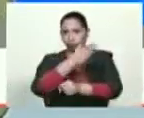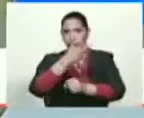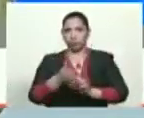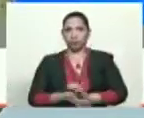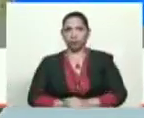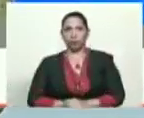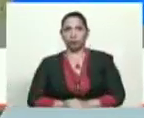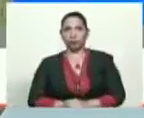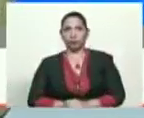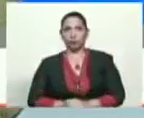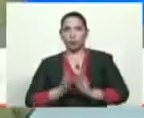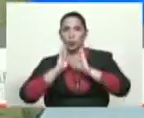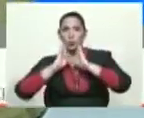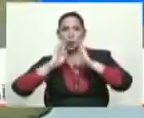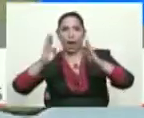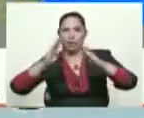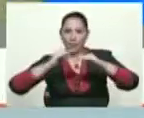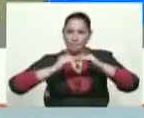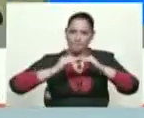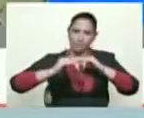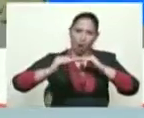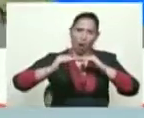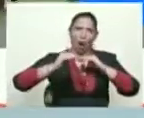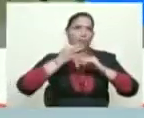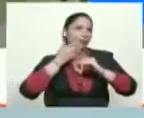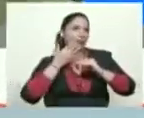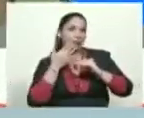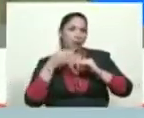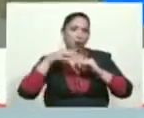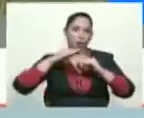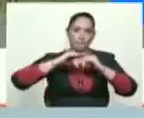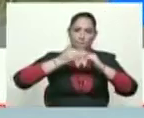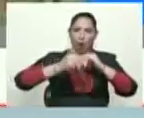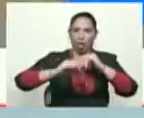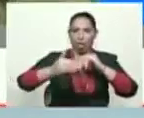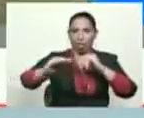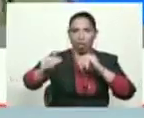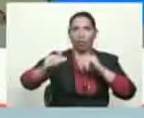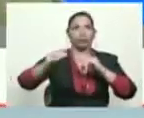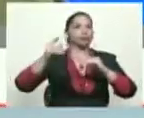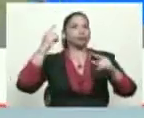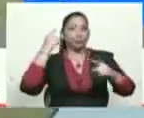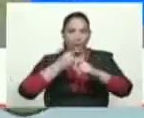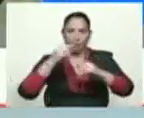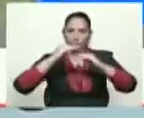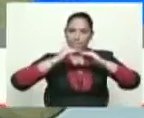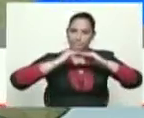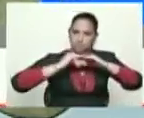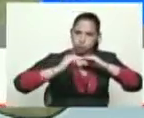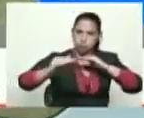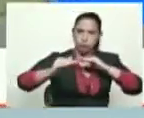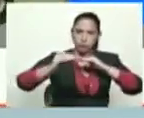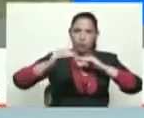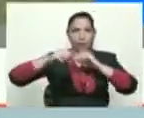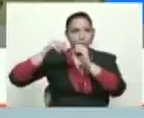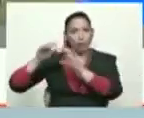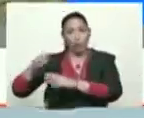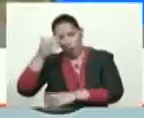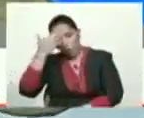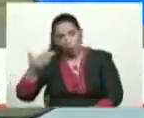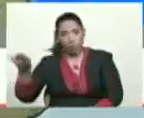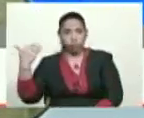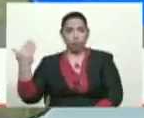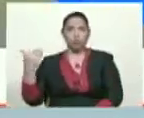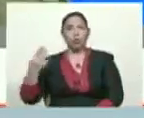faltar todas las zonas populares que son las zonas que tienen más hueco abandono y olvido de año tenemos que ser